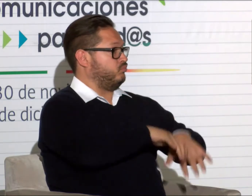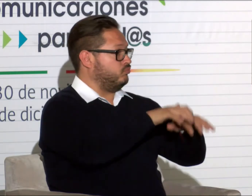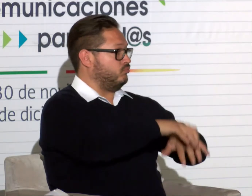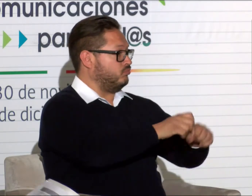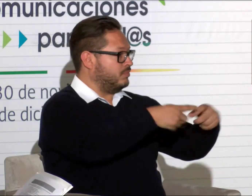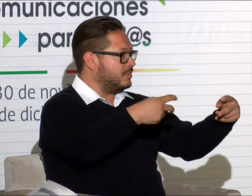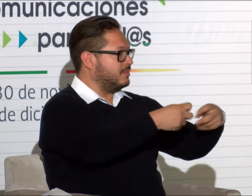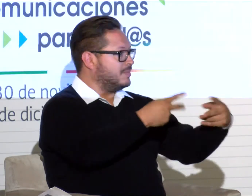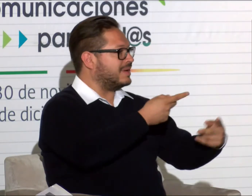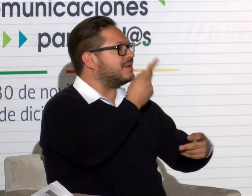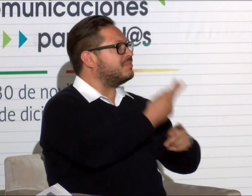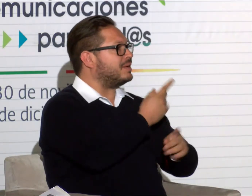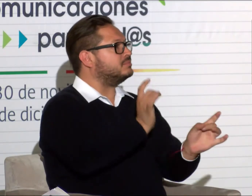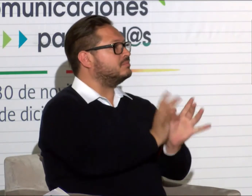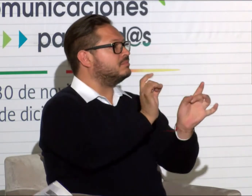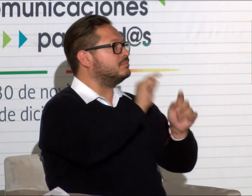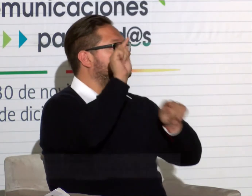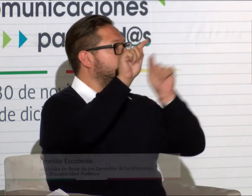televisivos